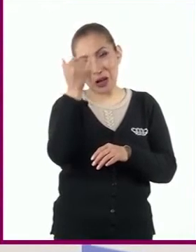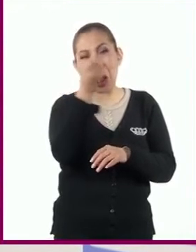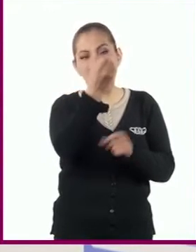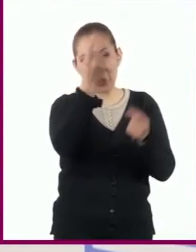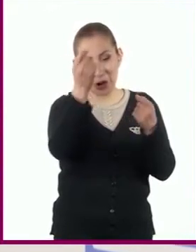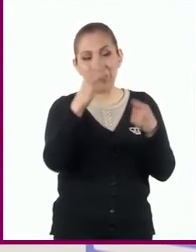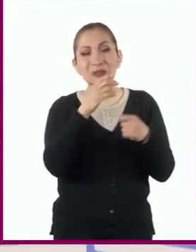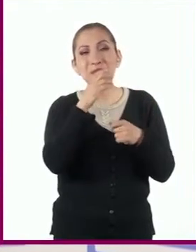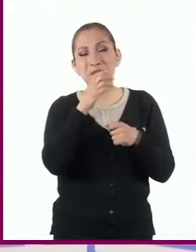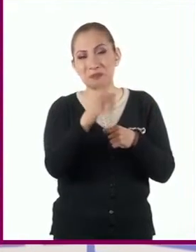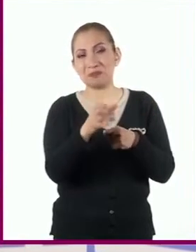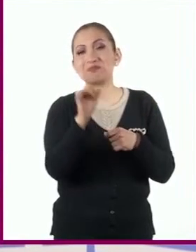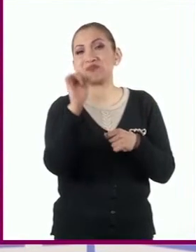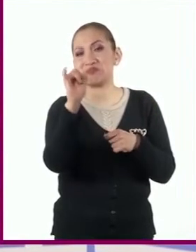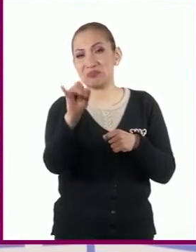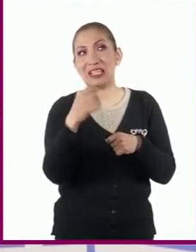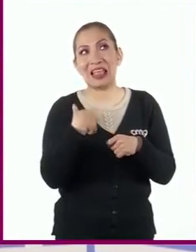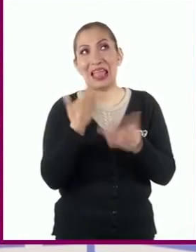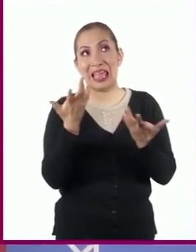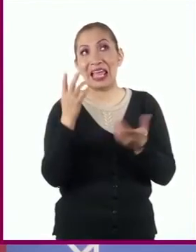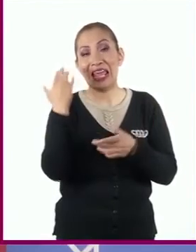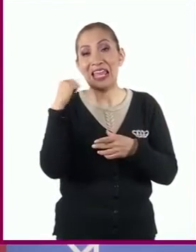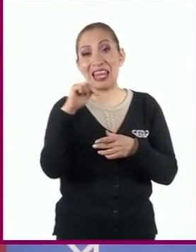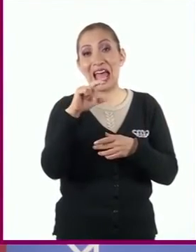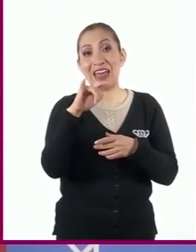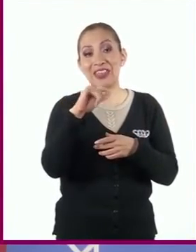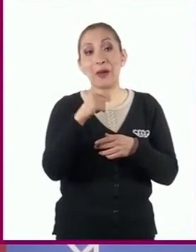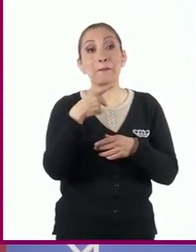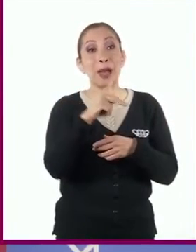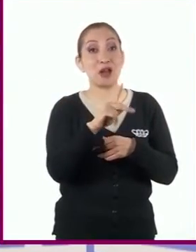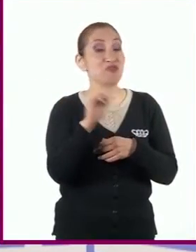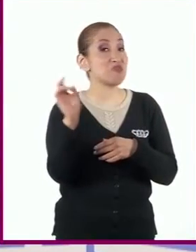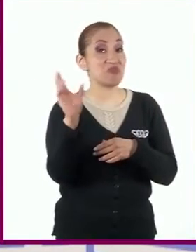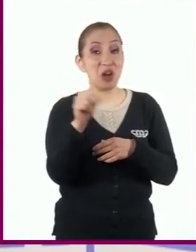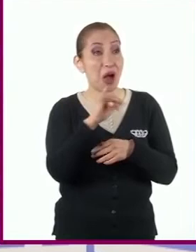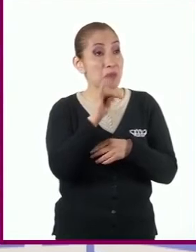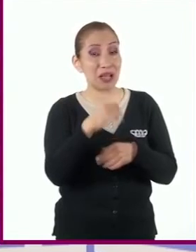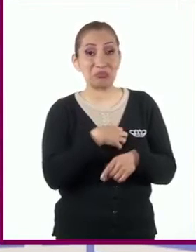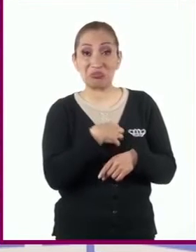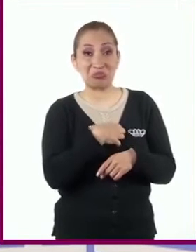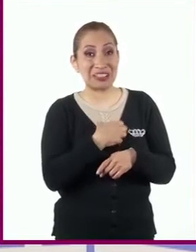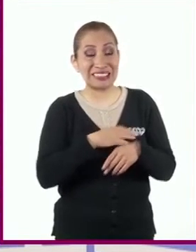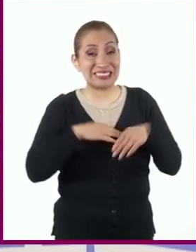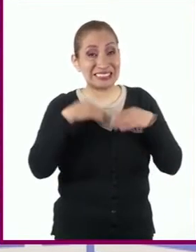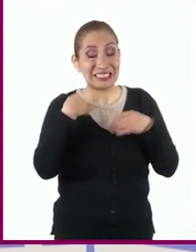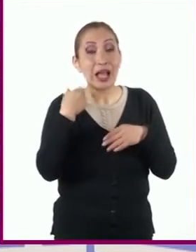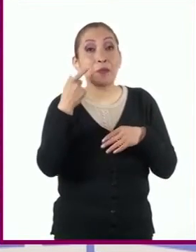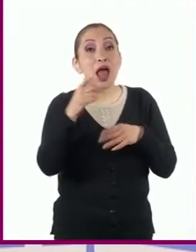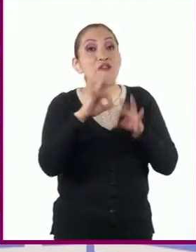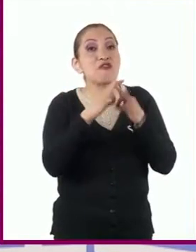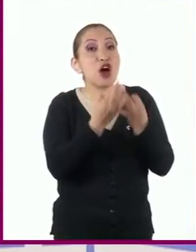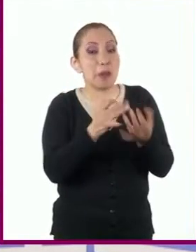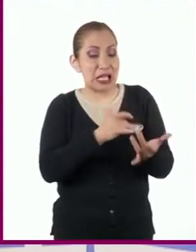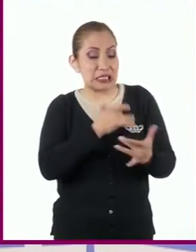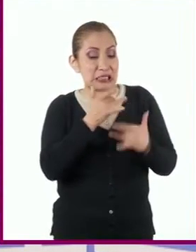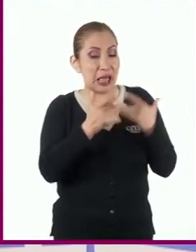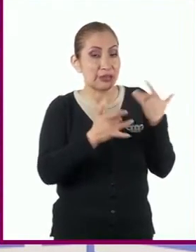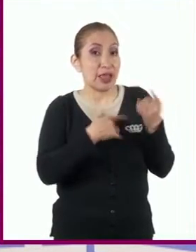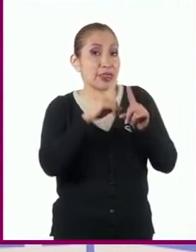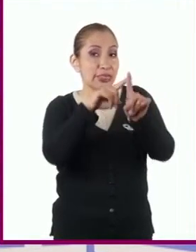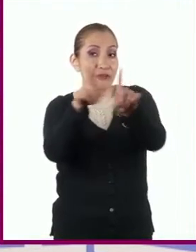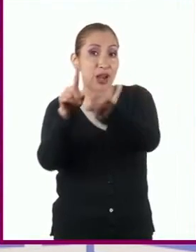varios contestaron que sí, como Nadia. Pero si fue que no, esto quiere decir que las formas de sentir